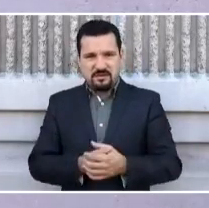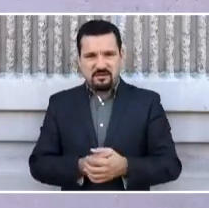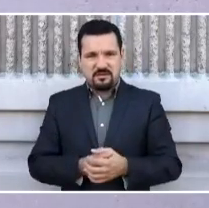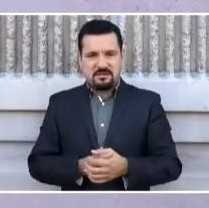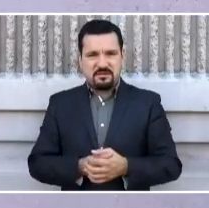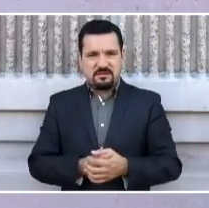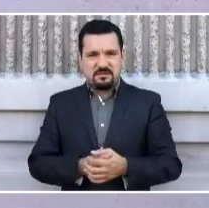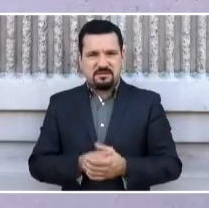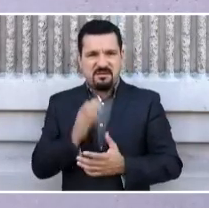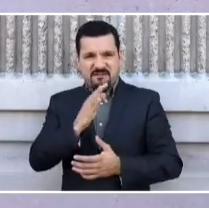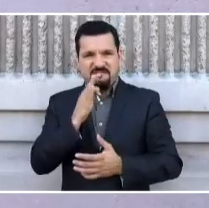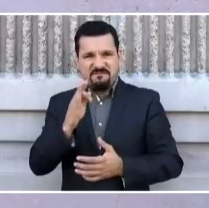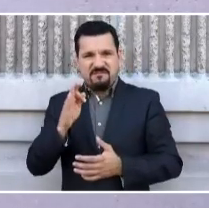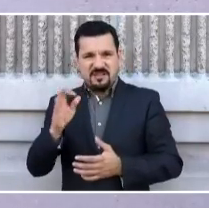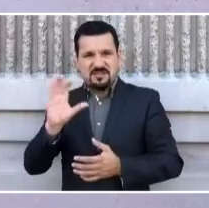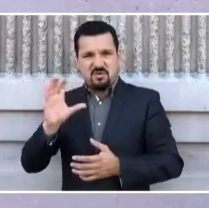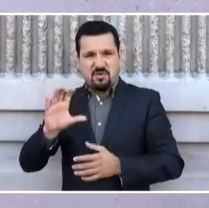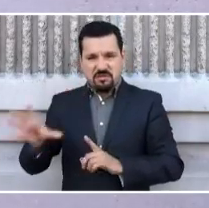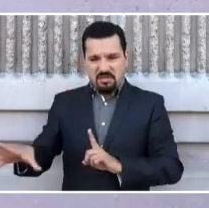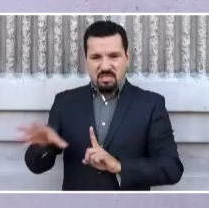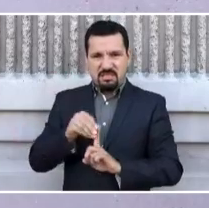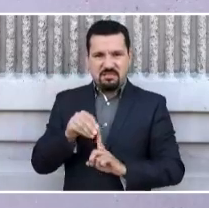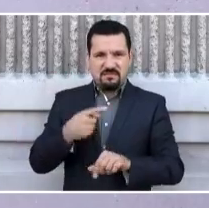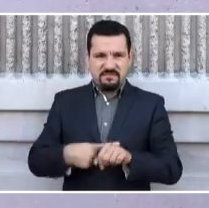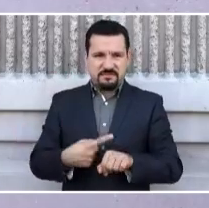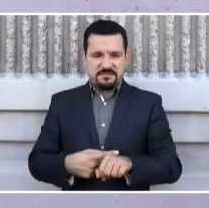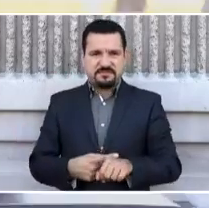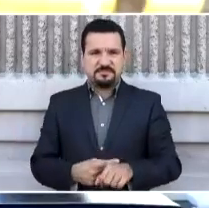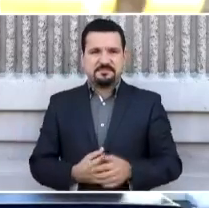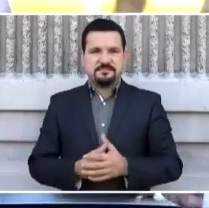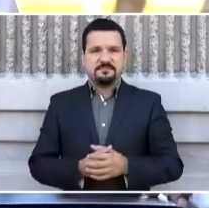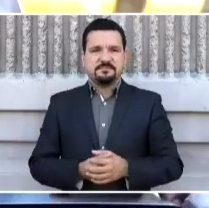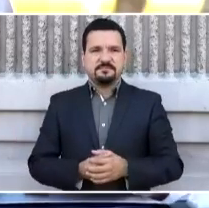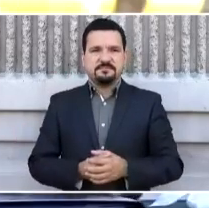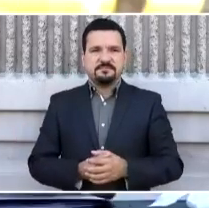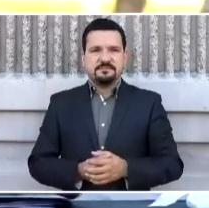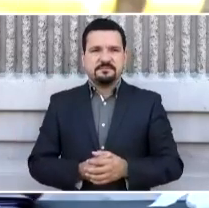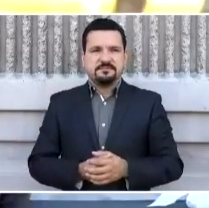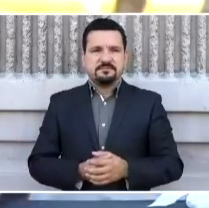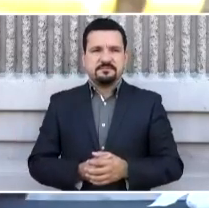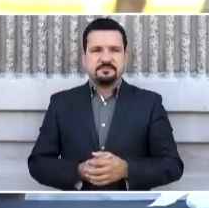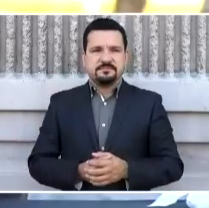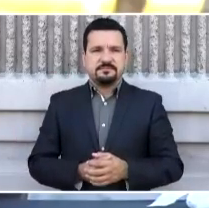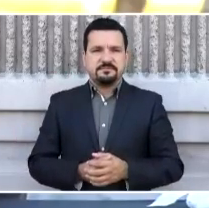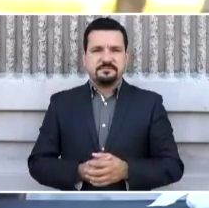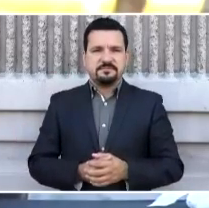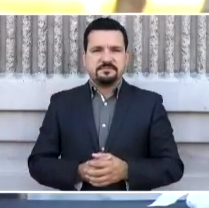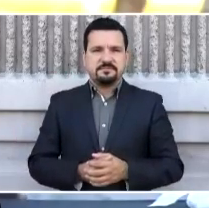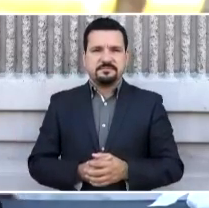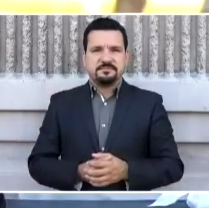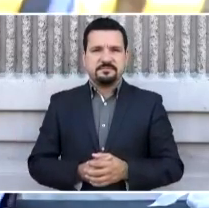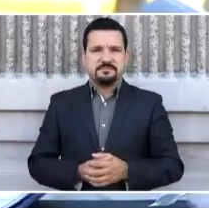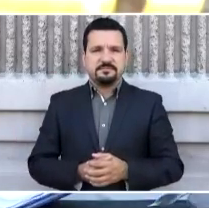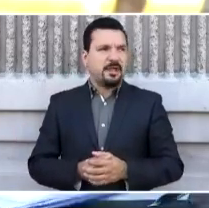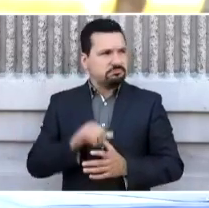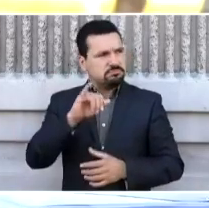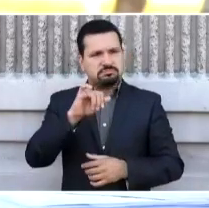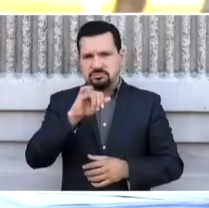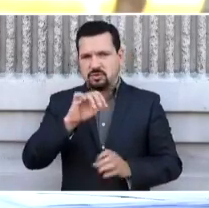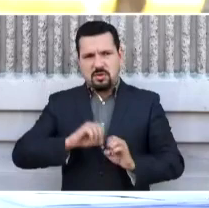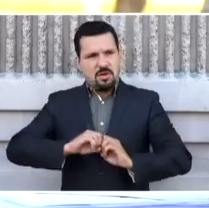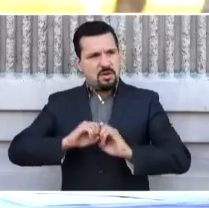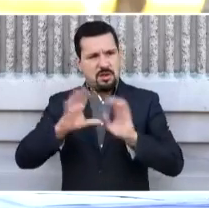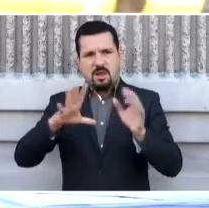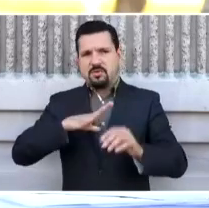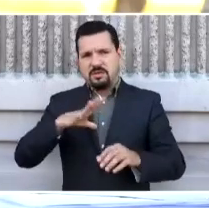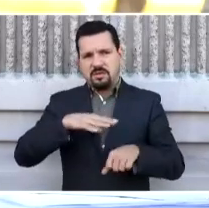y qué fecha aproximadamente se dio esa situación? Bueno, sí tenemos, por supuesto, los